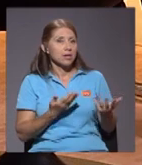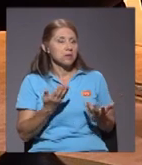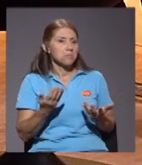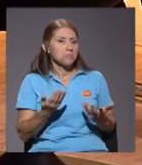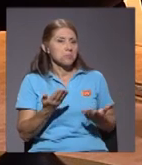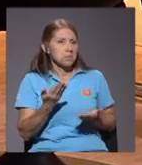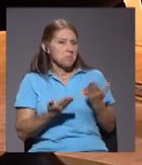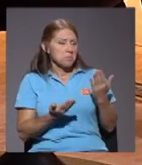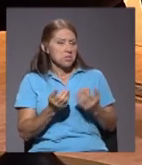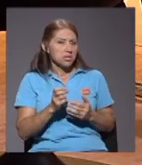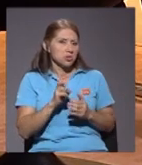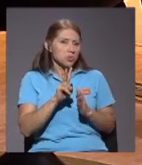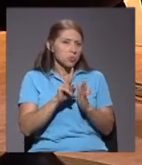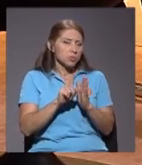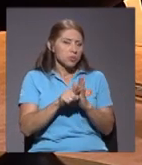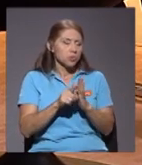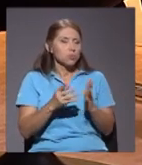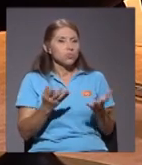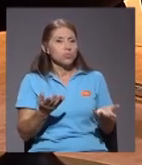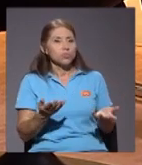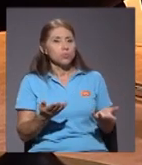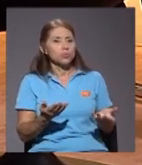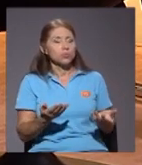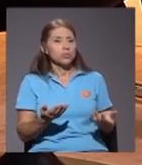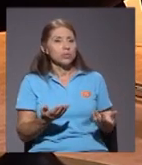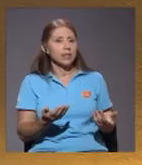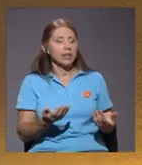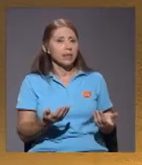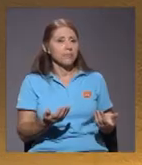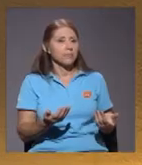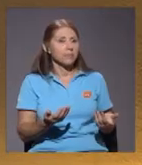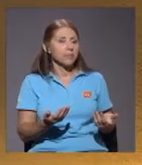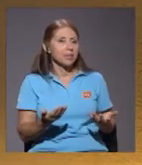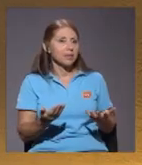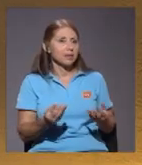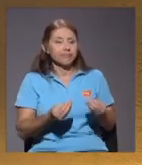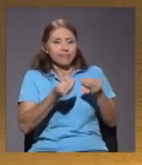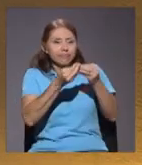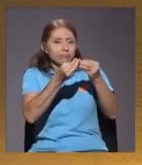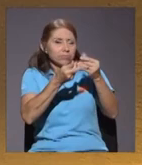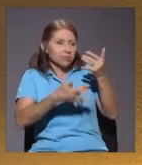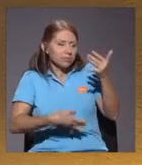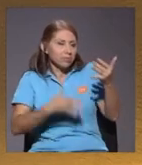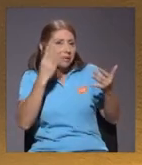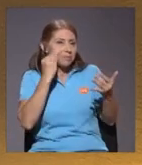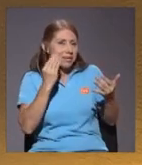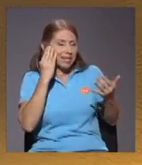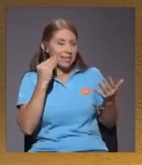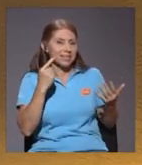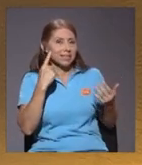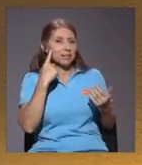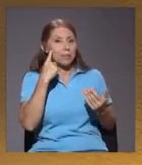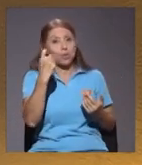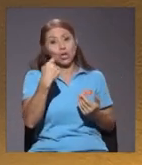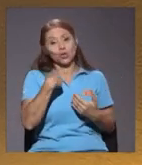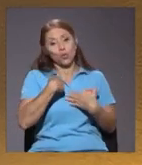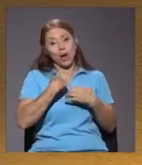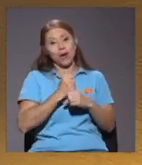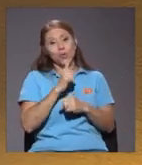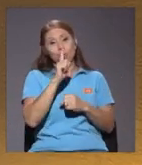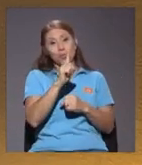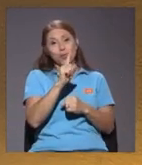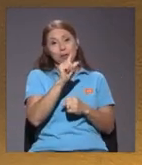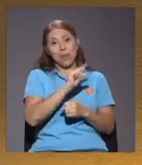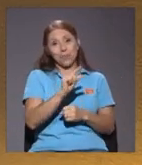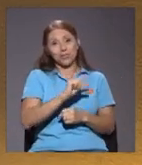quedarnos dos o tres minutos de tantas porque yo hago una por semana y usted hace